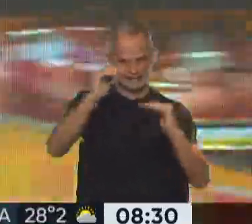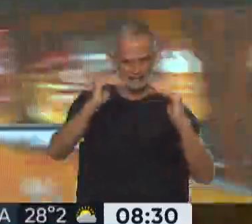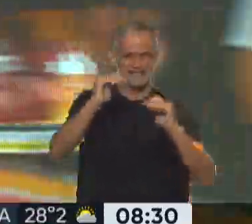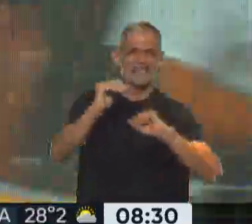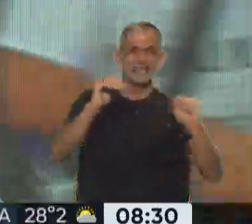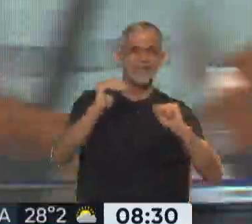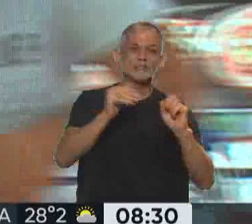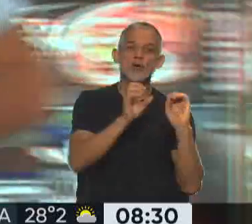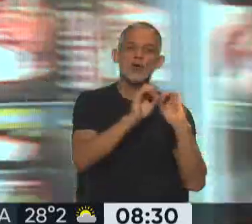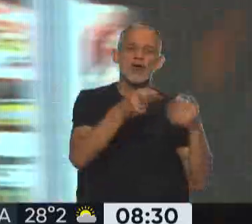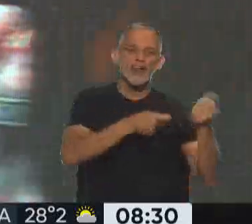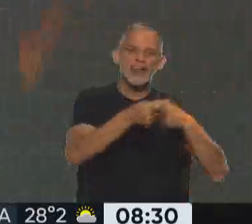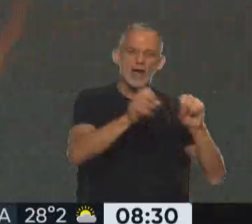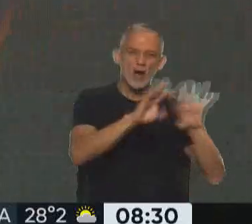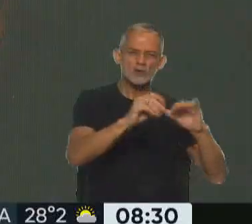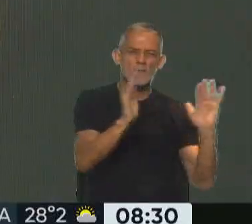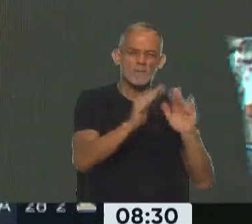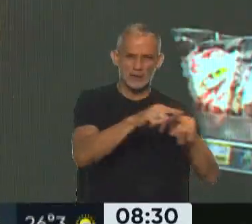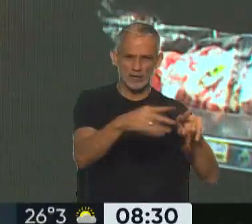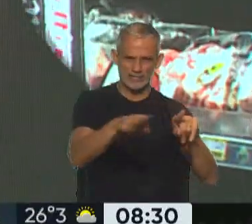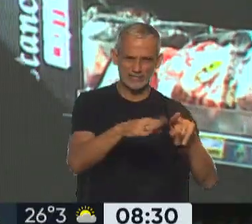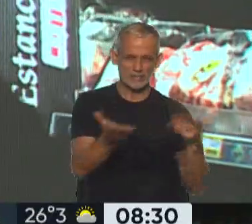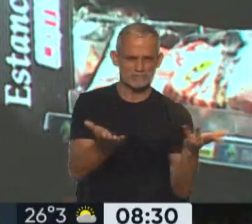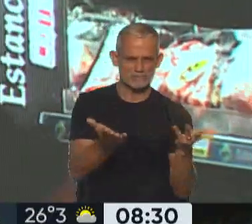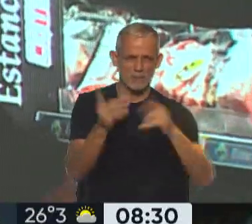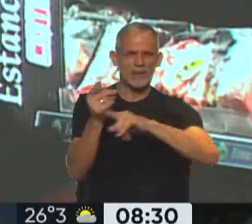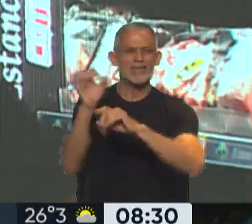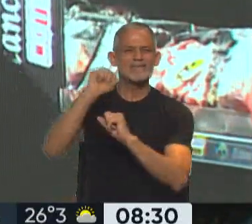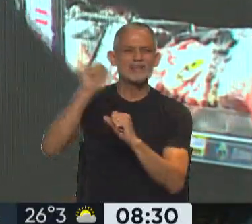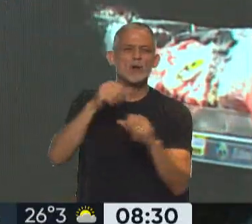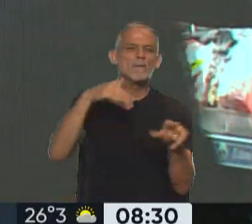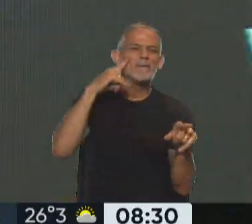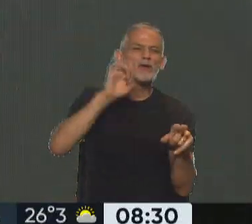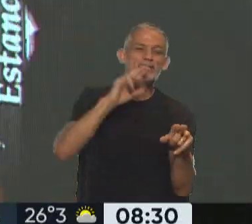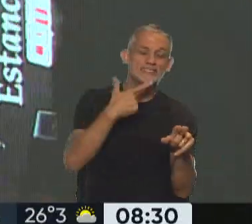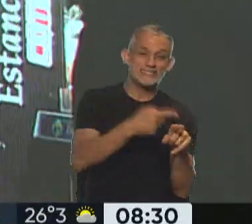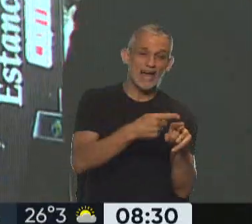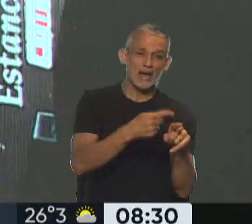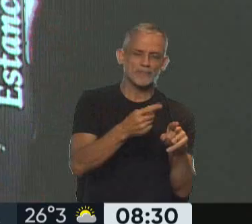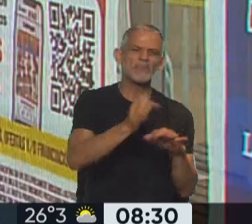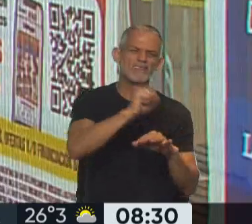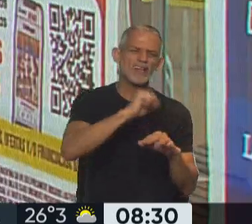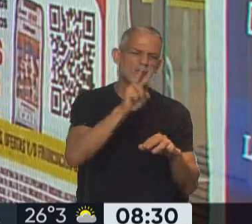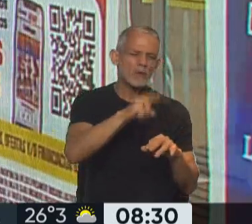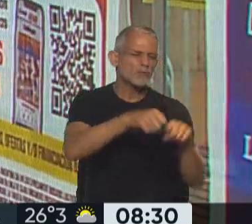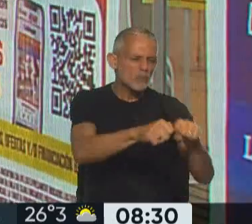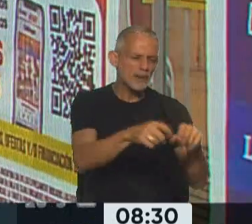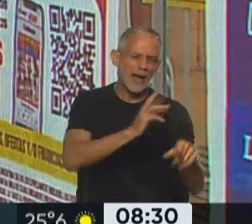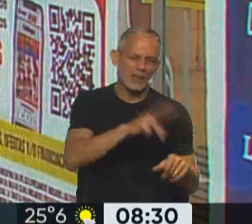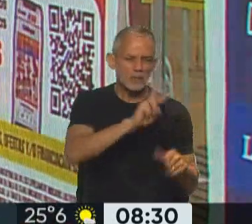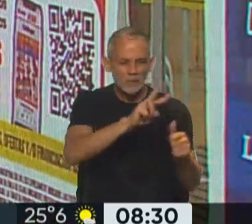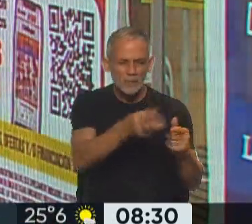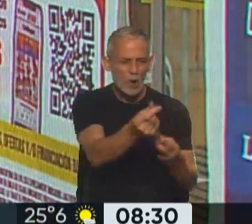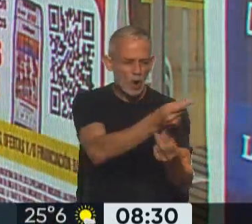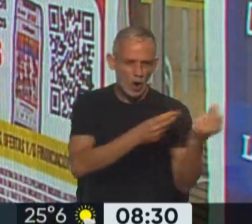inflación minorista del mes pasado. A ver, cuando hablamos de inflación minorista, hablamos de la inflación que vemos en la góndola, que surge